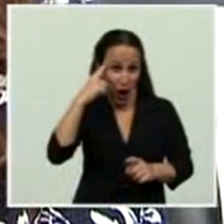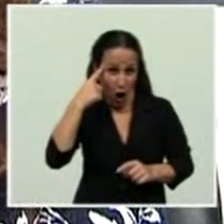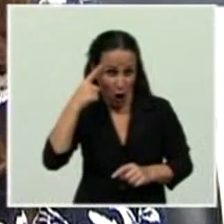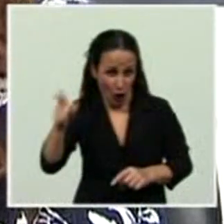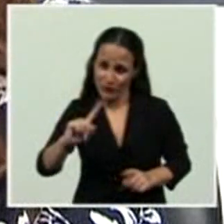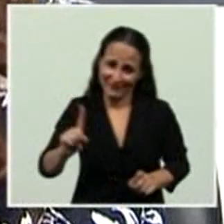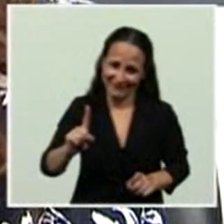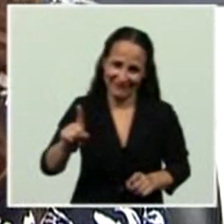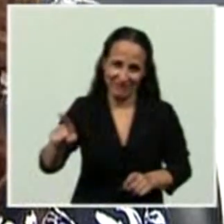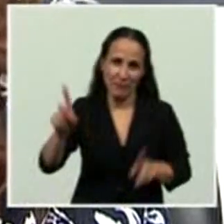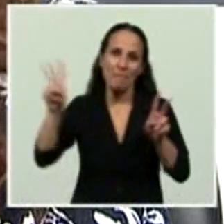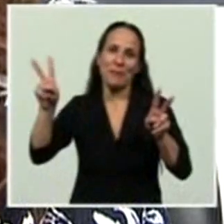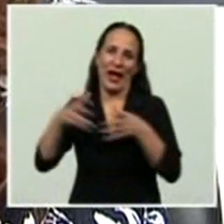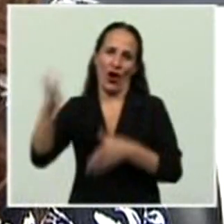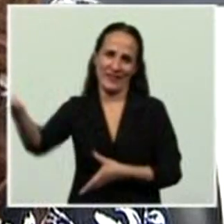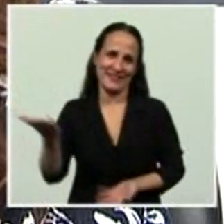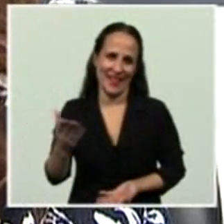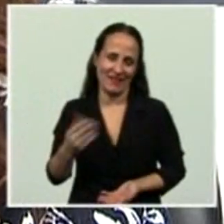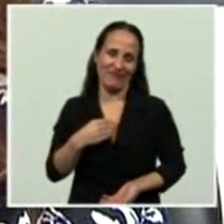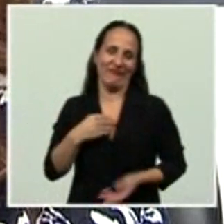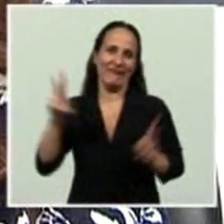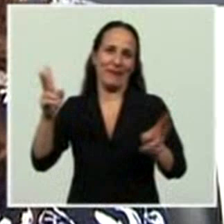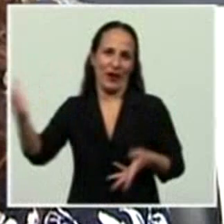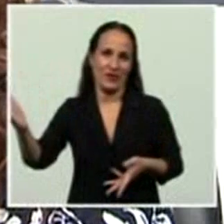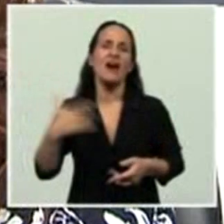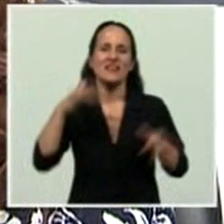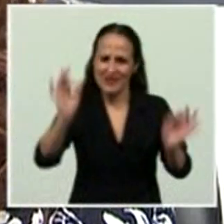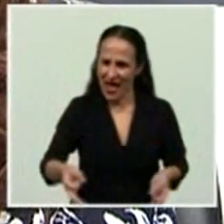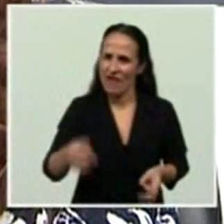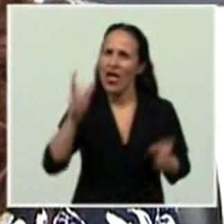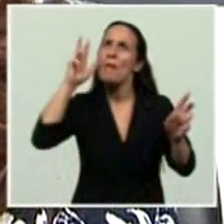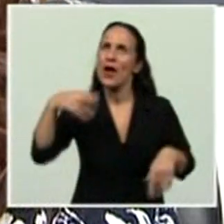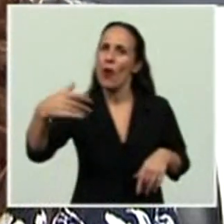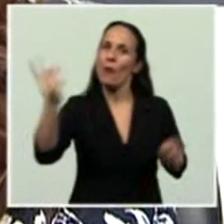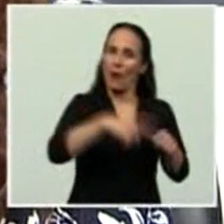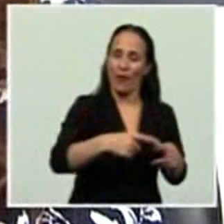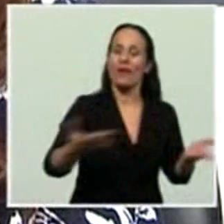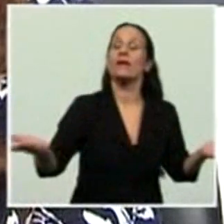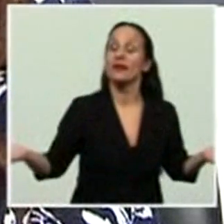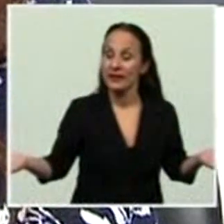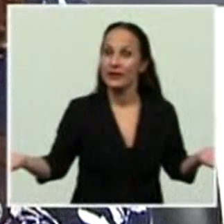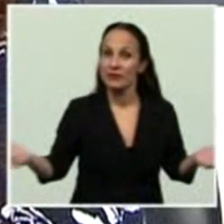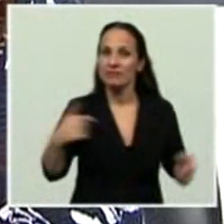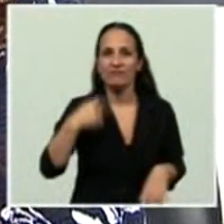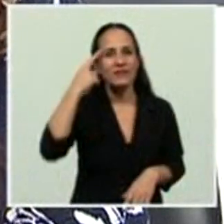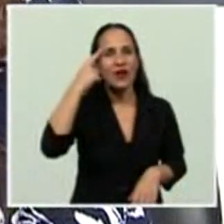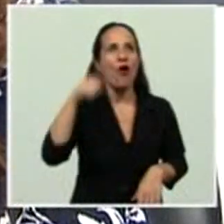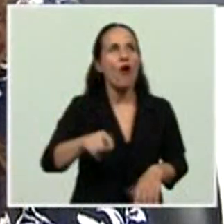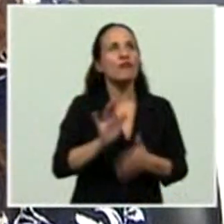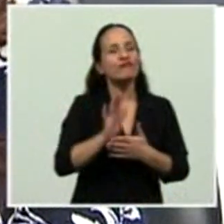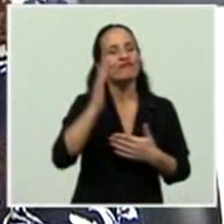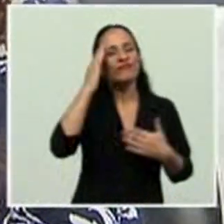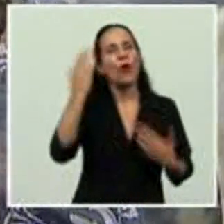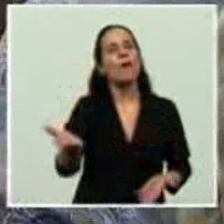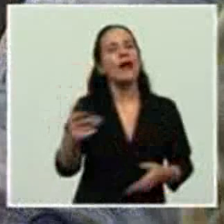Bueno e sabía que perón iba a volver alguna vez y Bueno creo que es un homenaje que